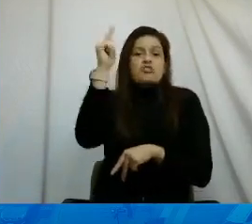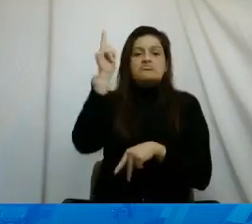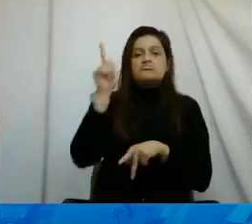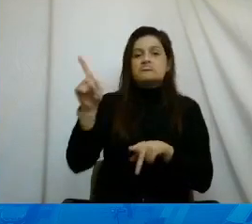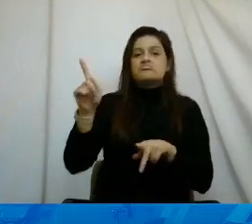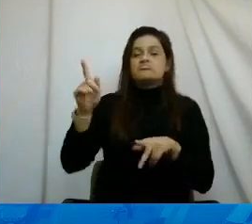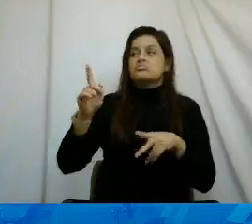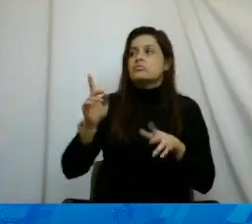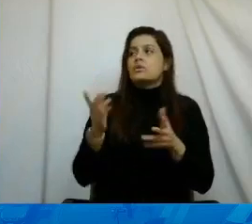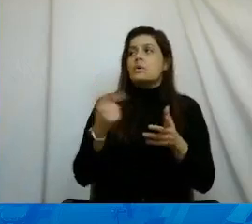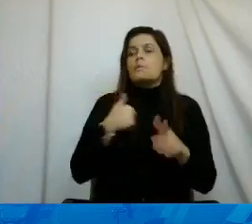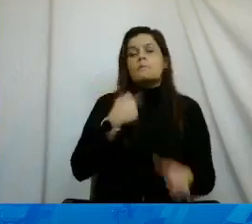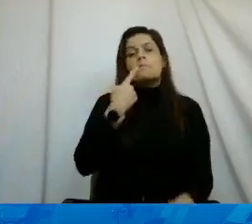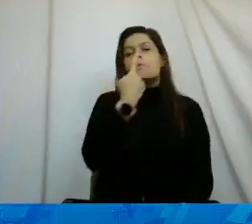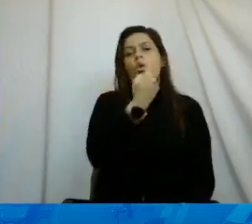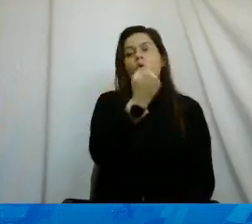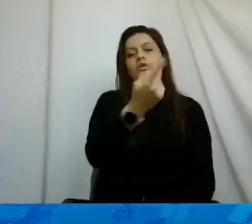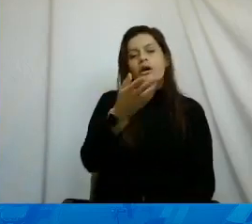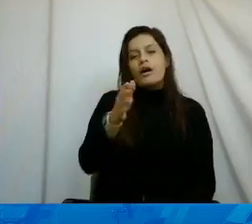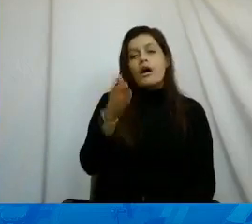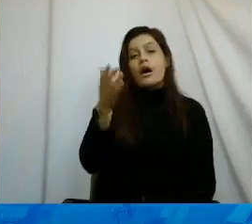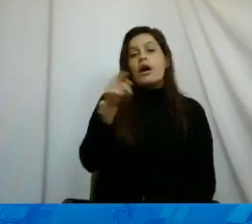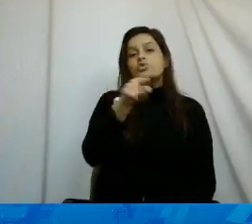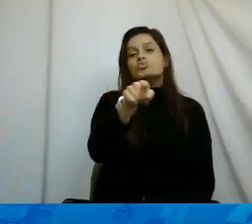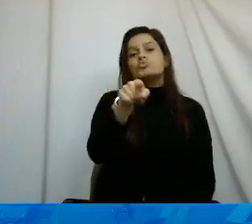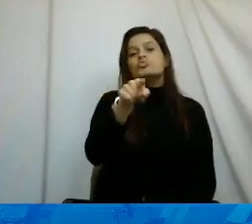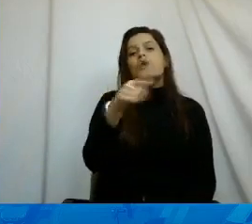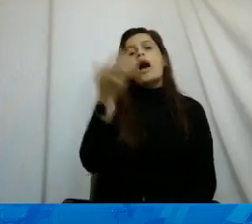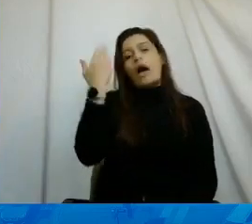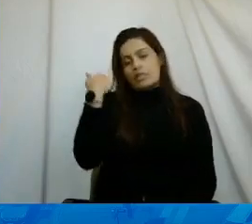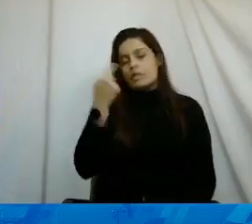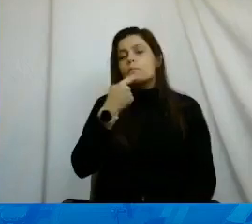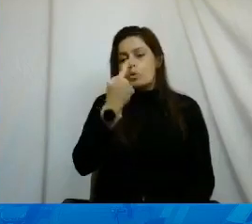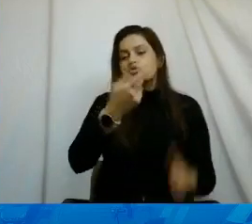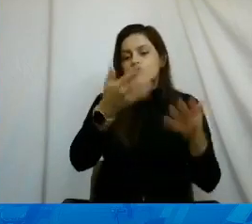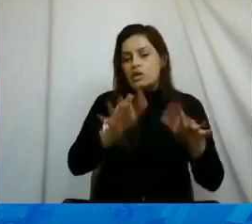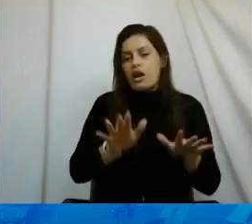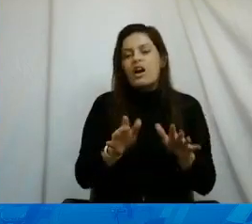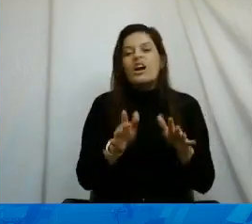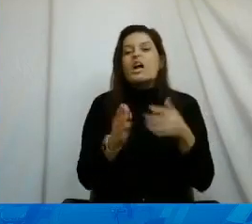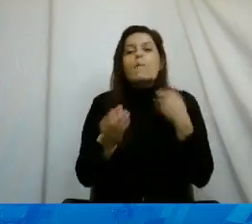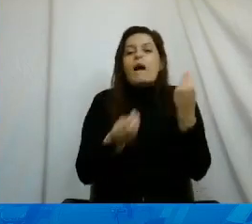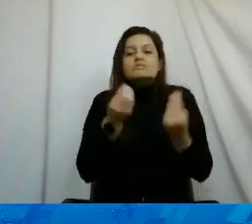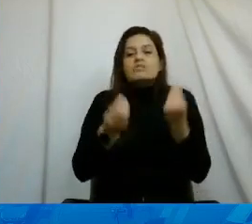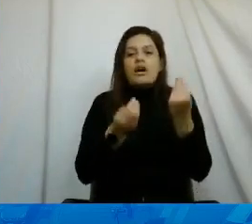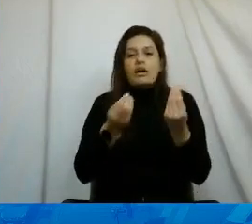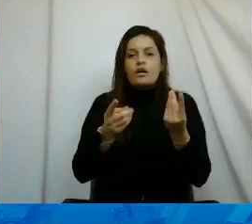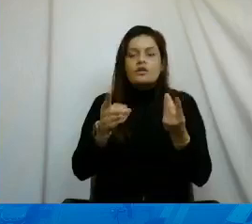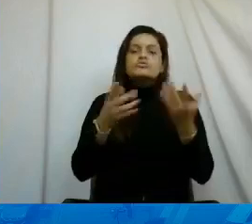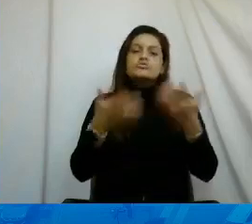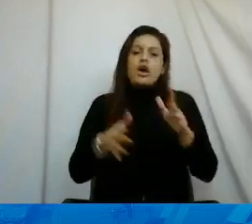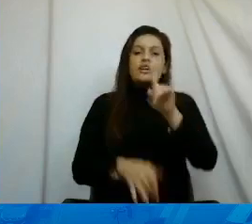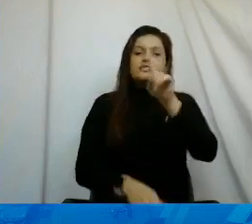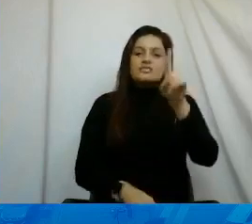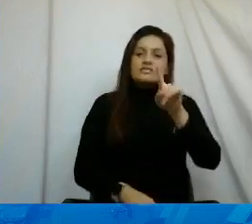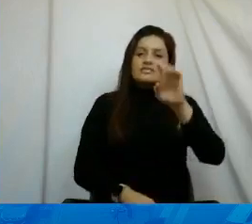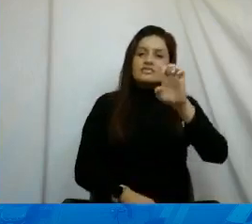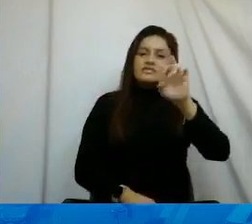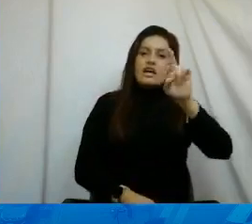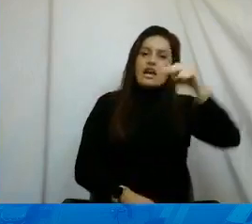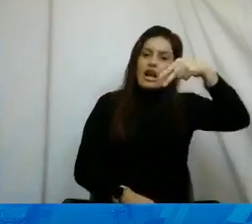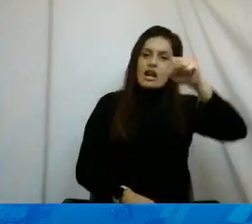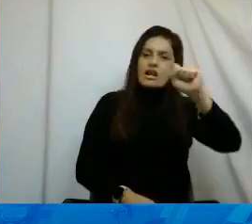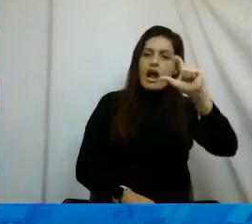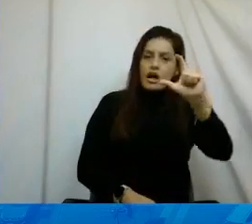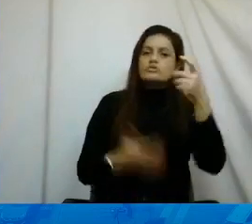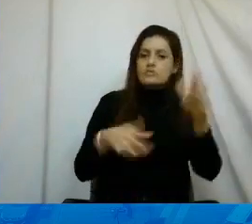quería consultar, como cuando le planteé, usted me dijo que estaban viendo qué pasa. Entiendo que acá el CERNAC ha recibido denuncias, ha recibido también por